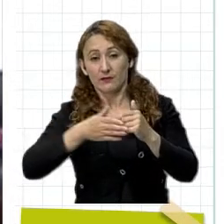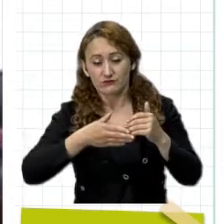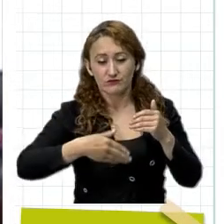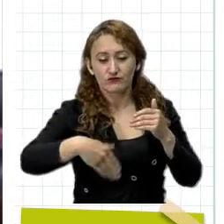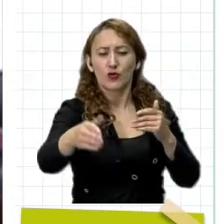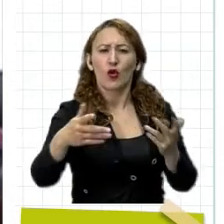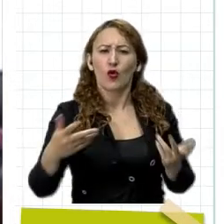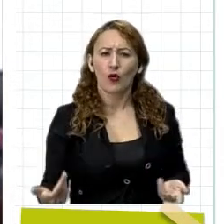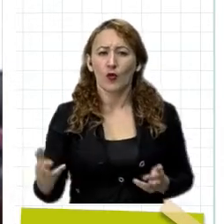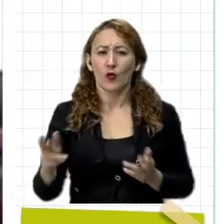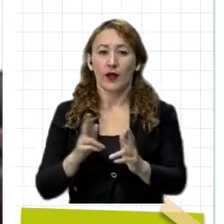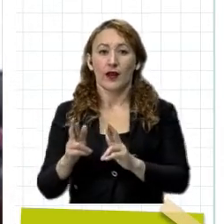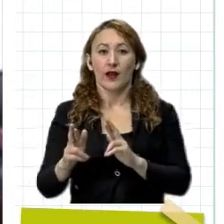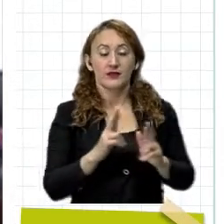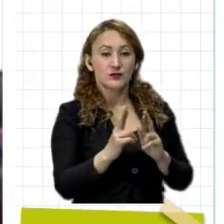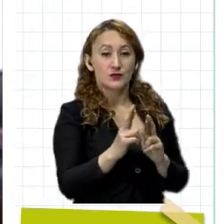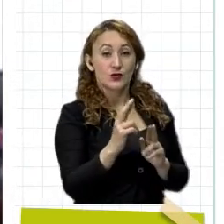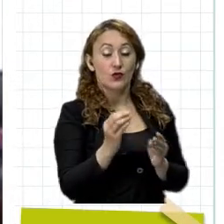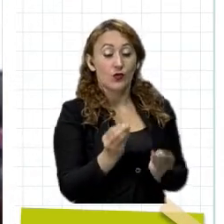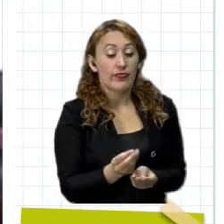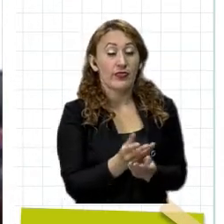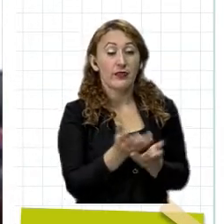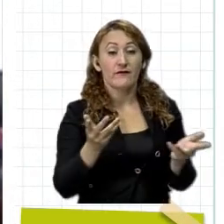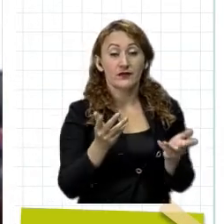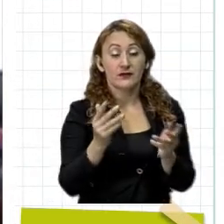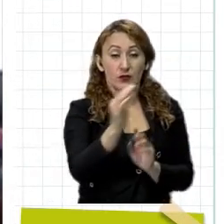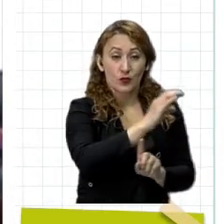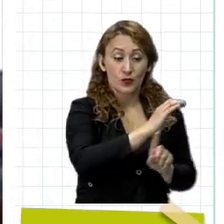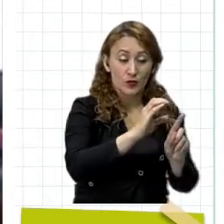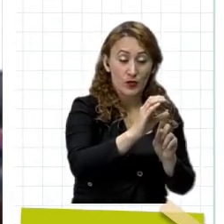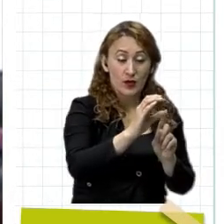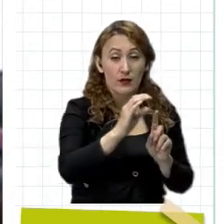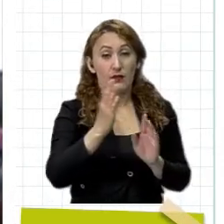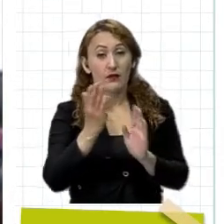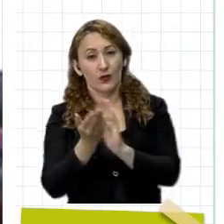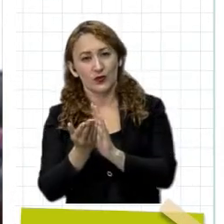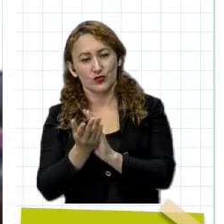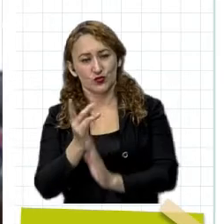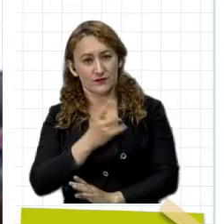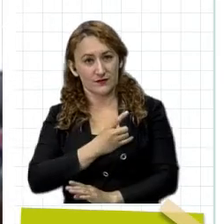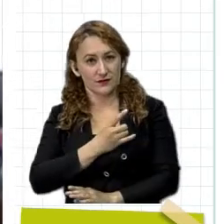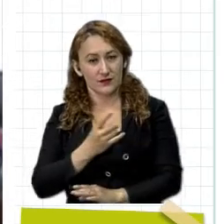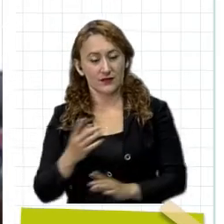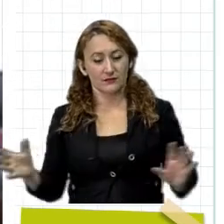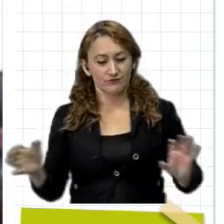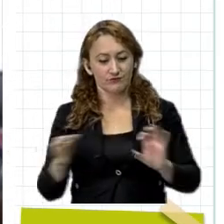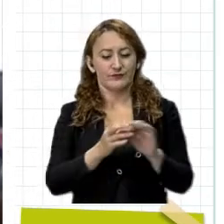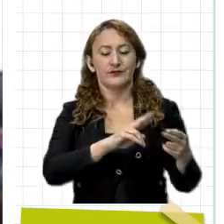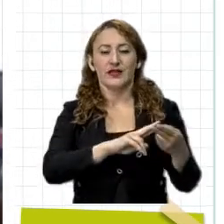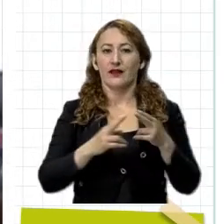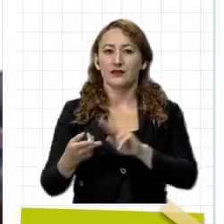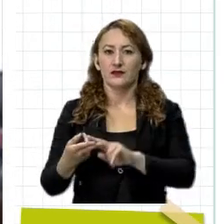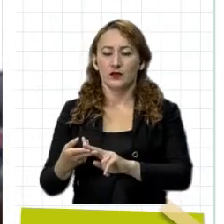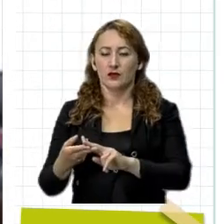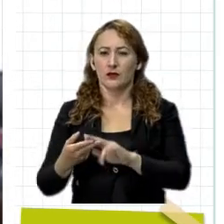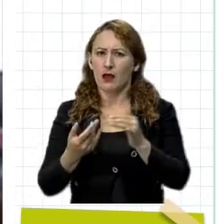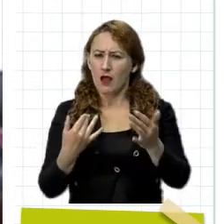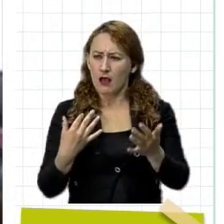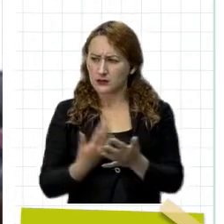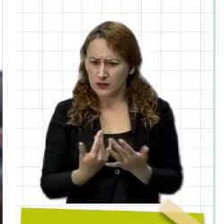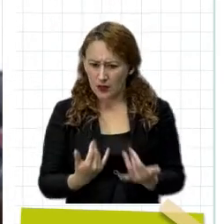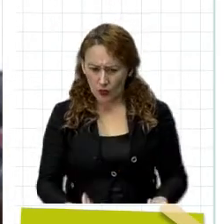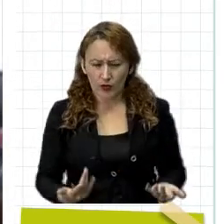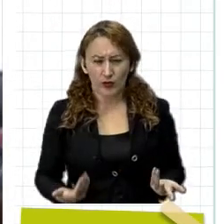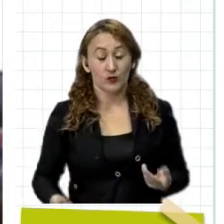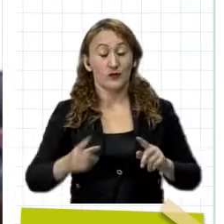relación entre diversidad cultural y educación universitaria. Hasta el momento, el factor de diferenciación